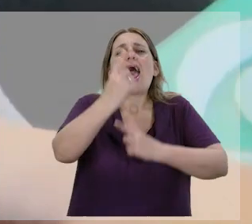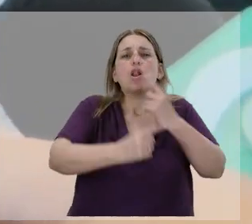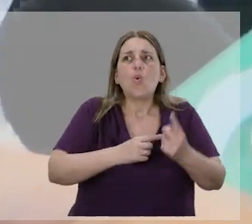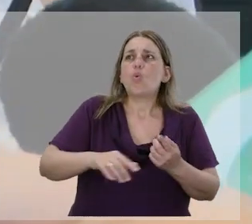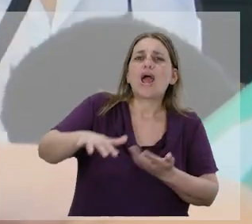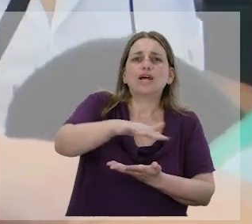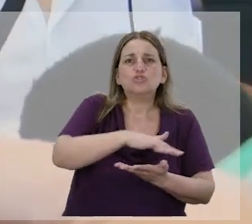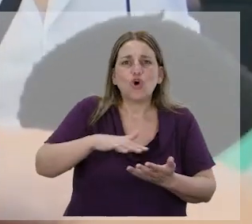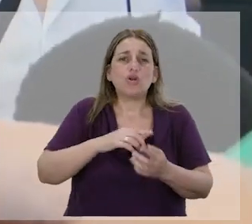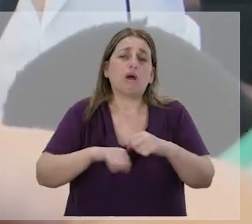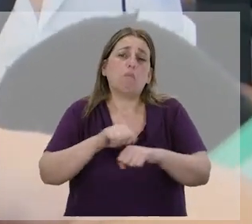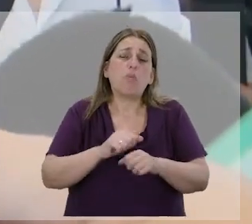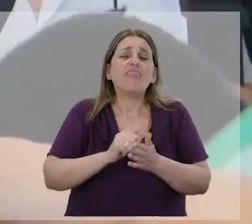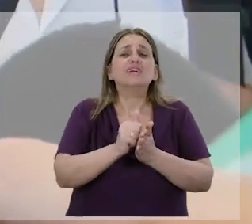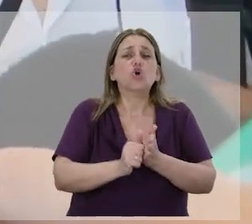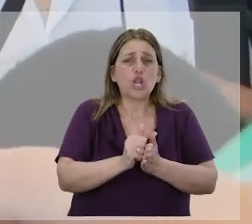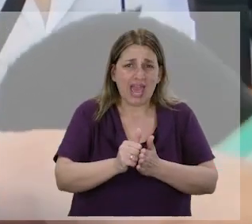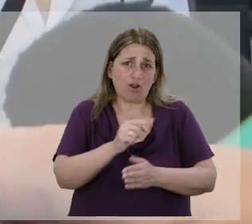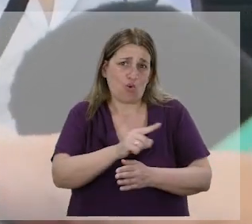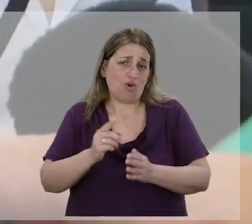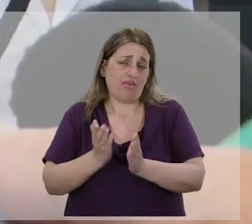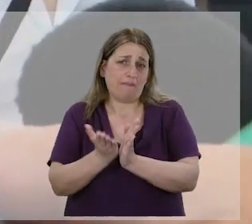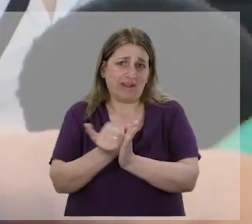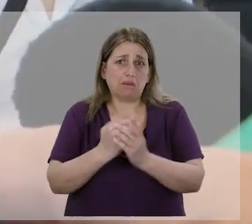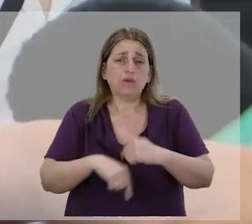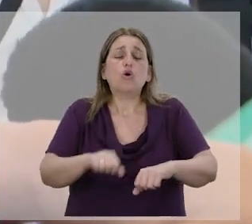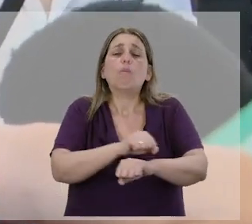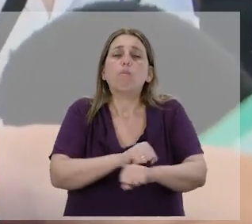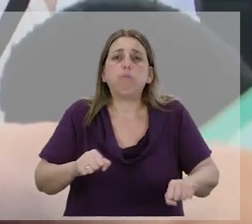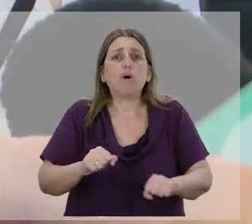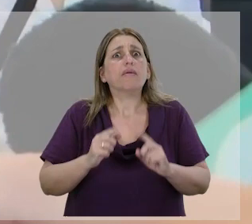también alguna zona de Soriano